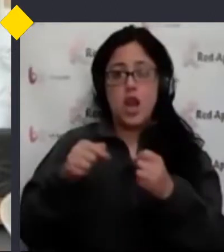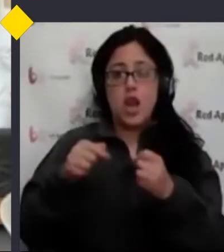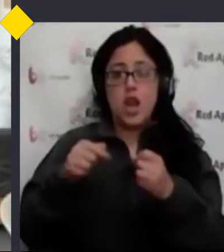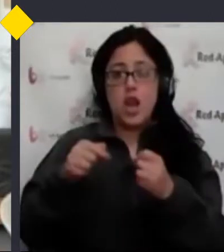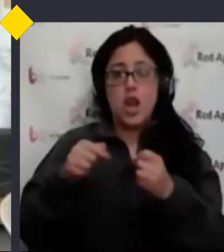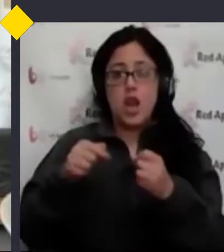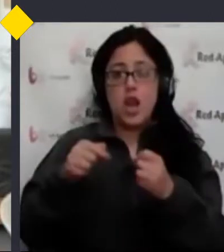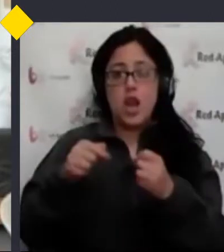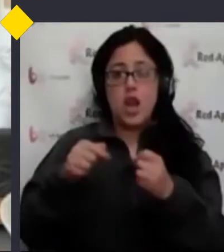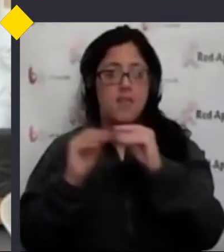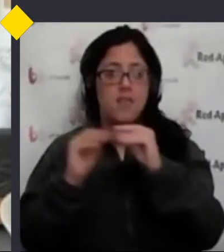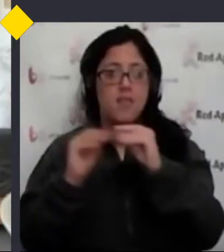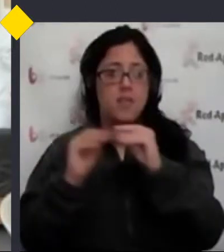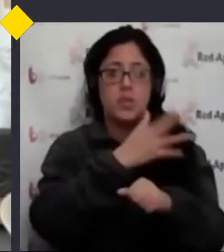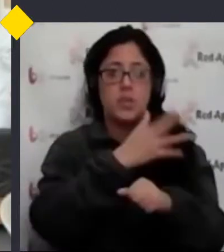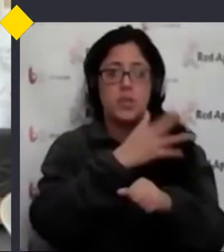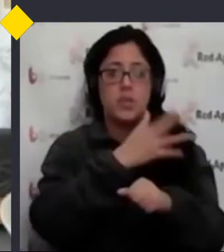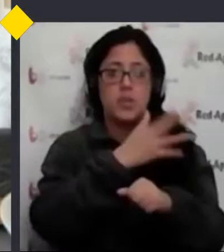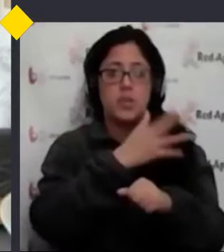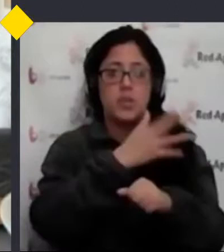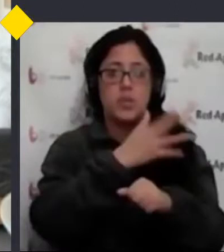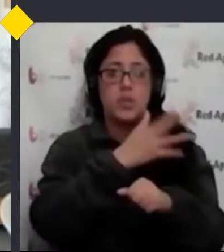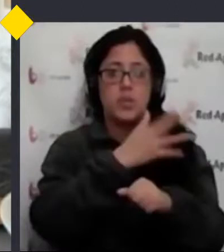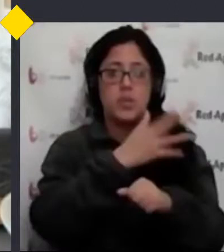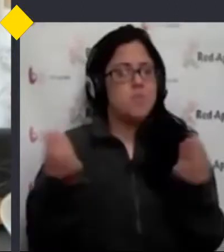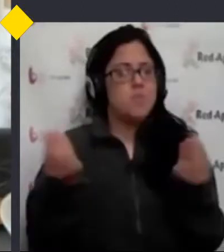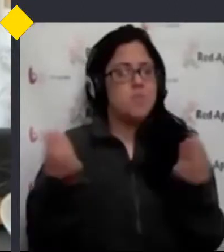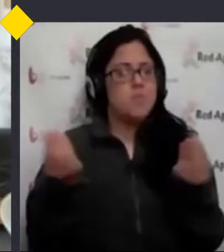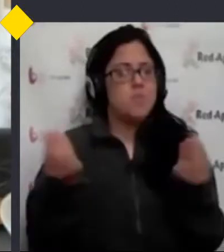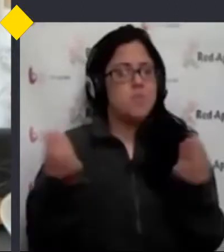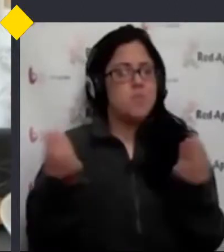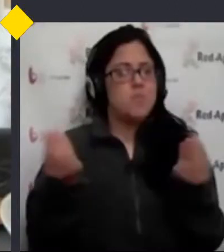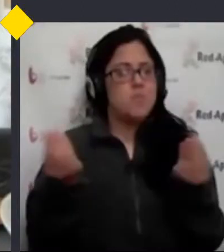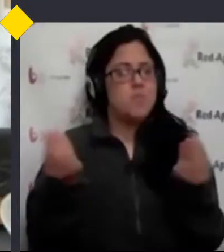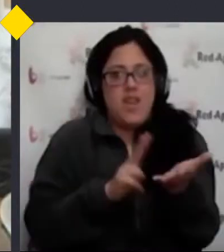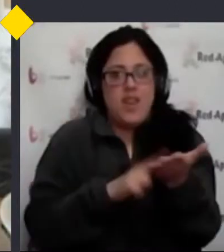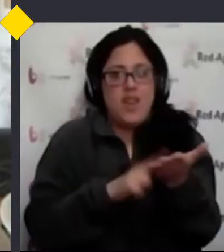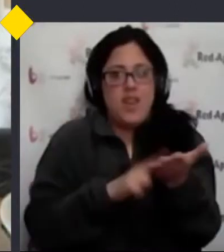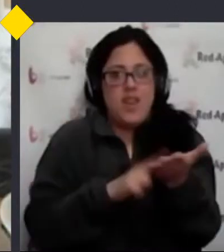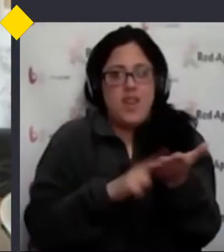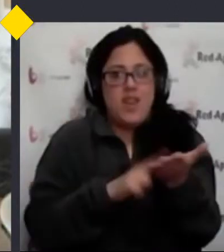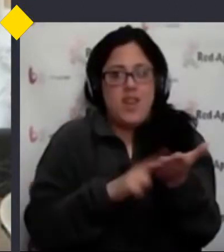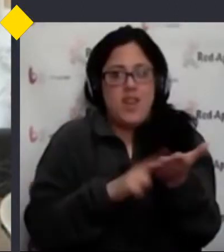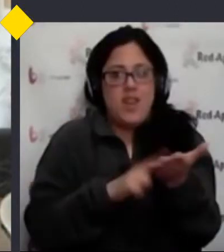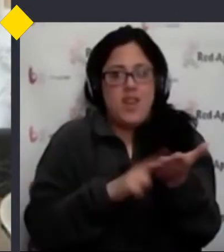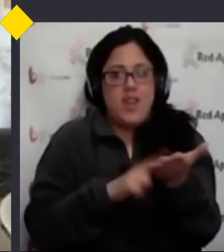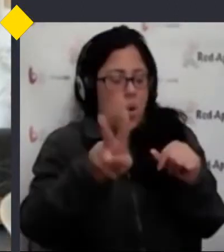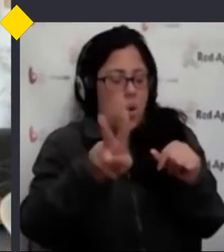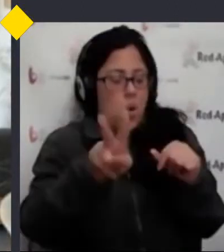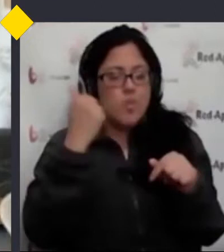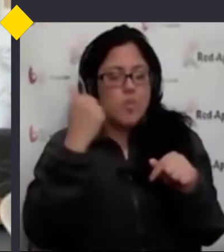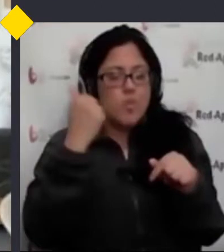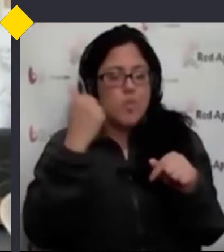discapacidad. Como podrán ver, tenemos un panel hoy de lujo, realmente con estos currículums. Y la idea es invitarlo a todos y que